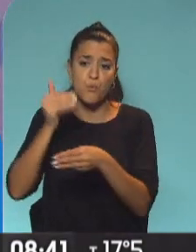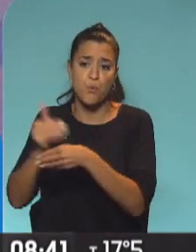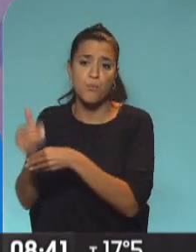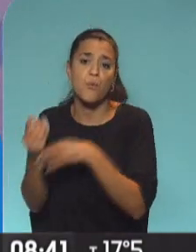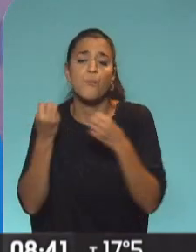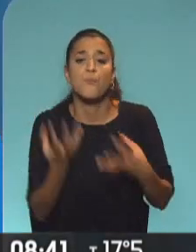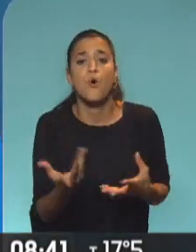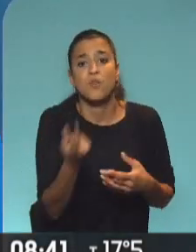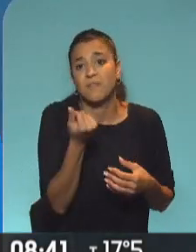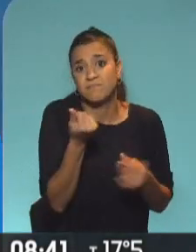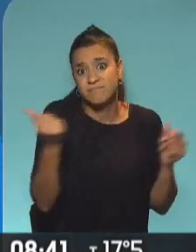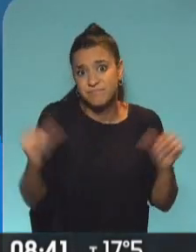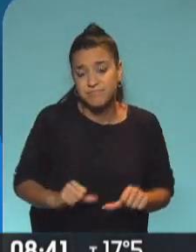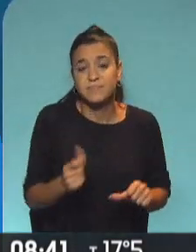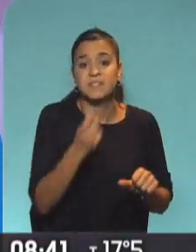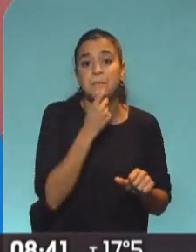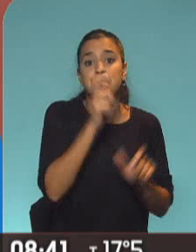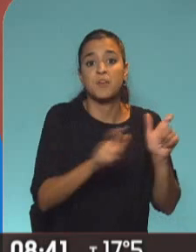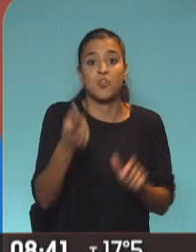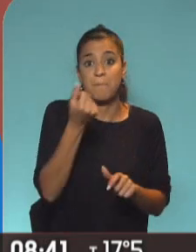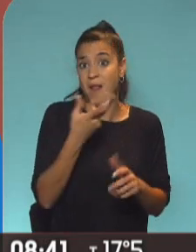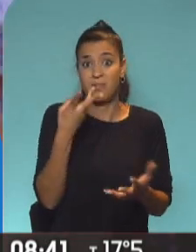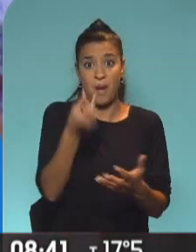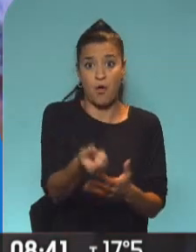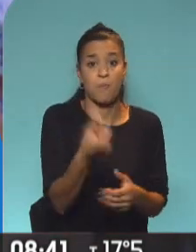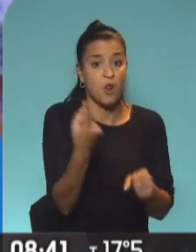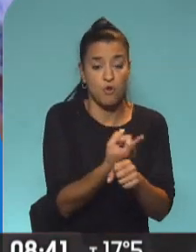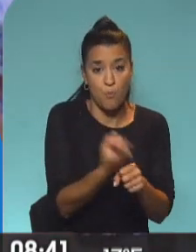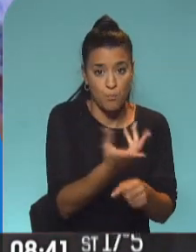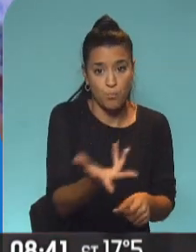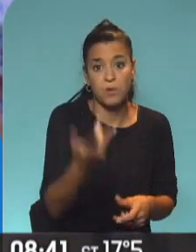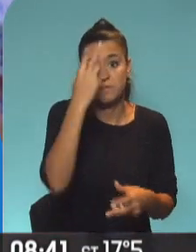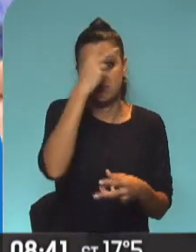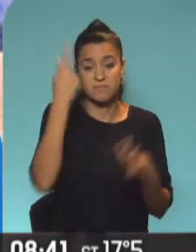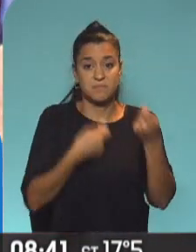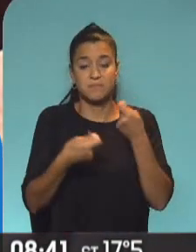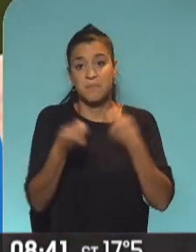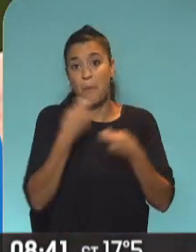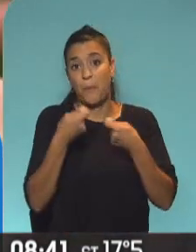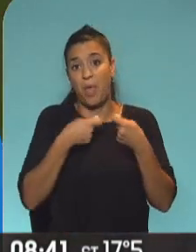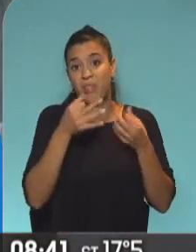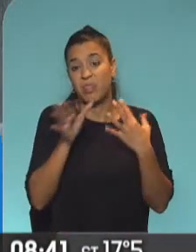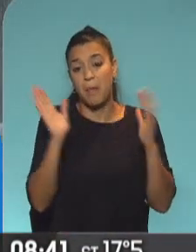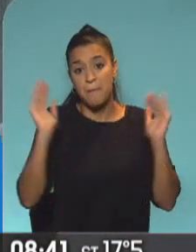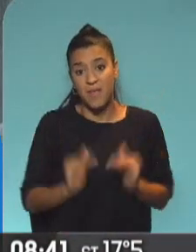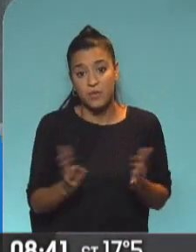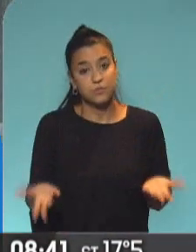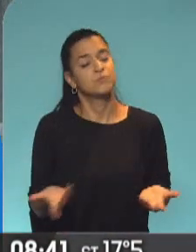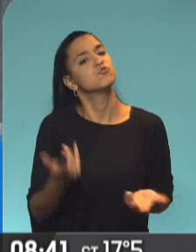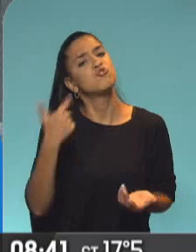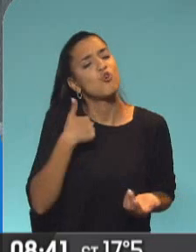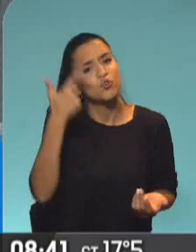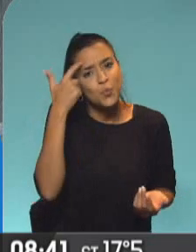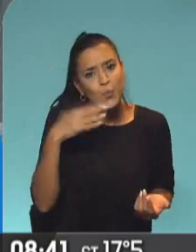porque se desfinanciaban. Porque claro, si la gente no tiene plata para comprar el medicamento, la farmacia vende menos. La lógica, no la entiendo la